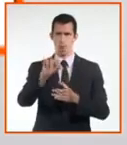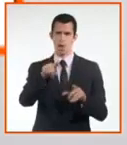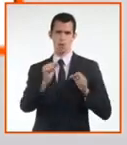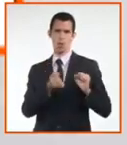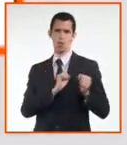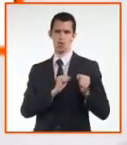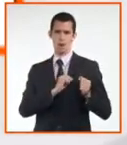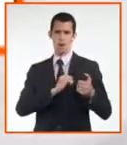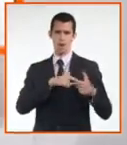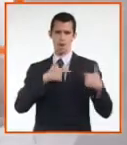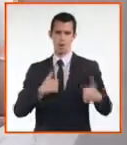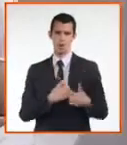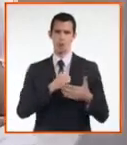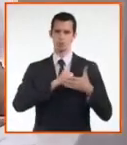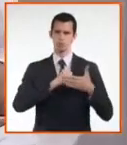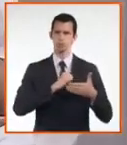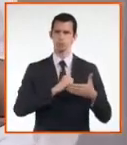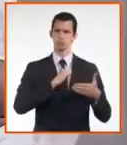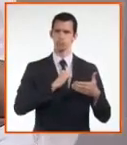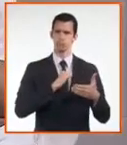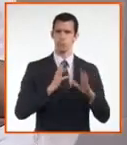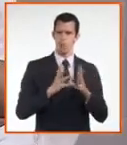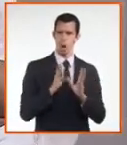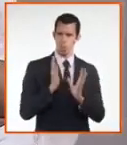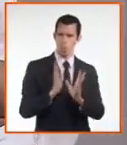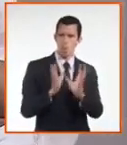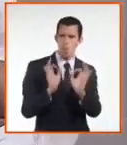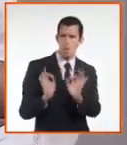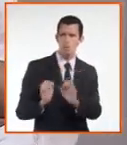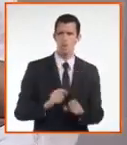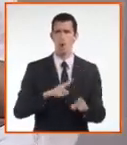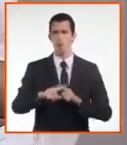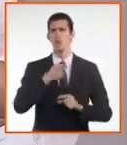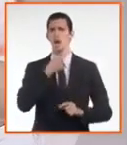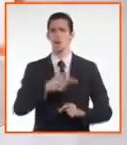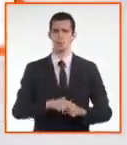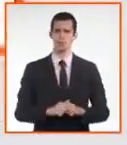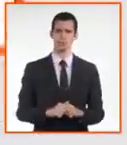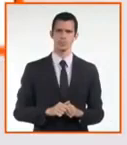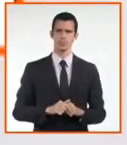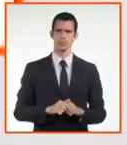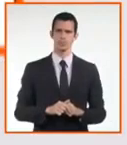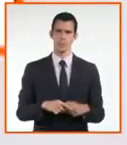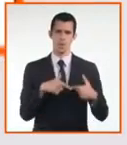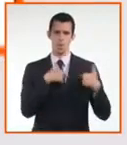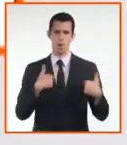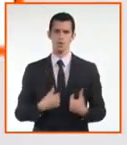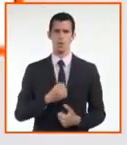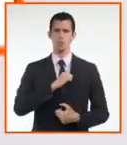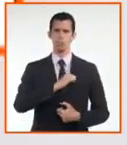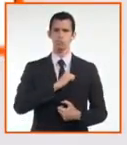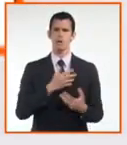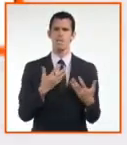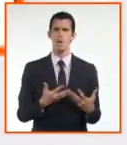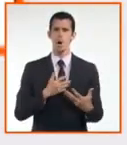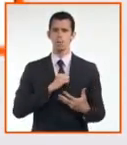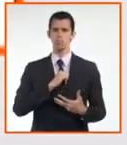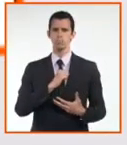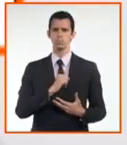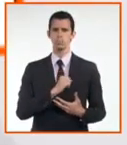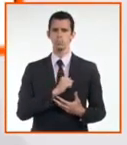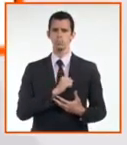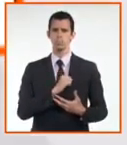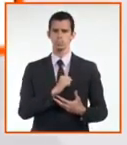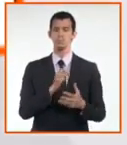en cuanto a la insuficiencia cardíaca las digoxina la infantil la de ámpula y las de tabletas no ha tenido